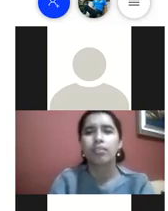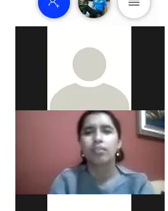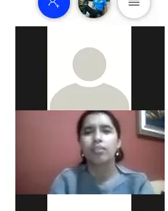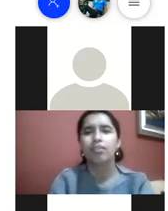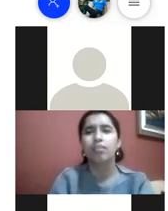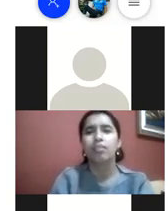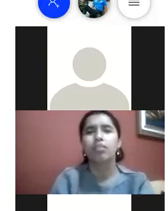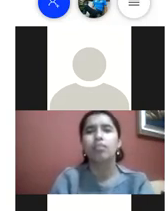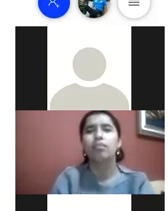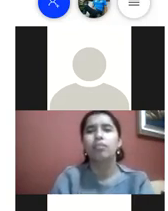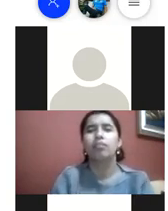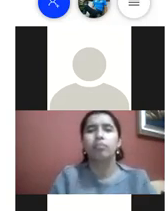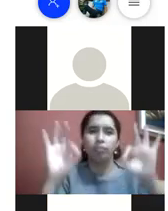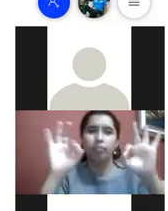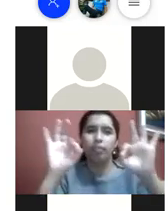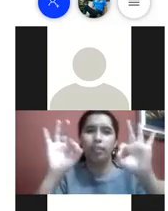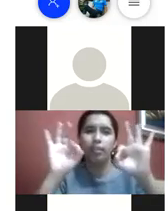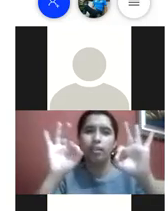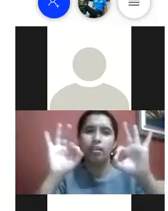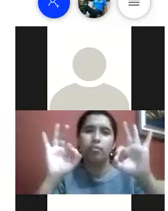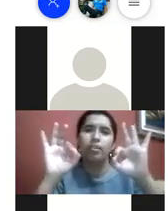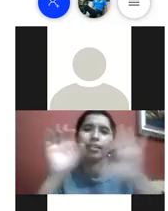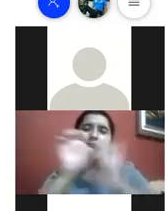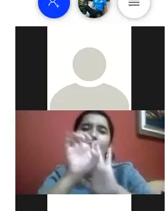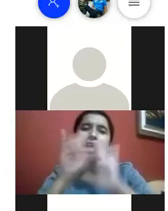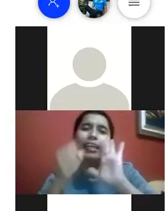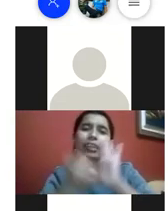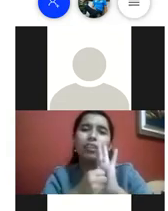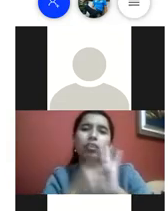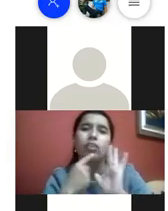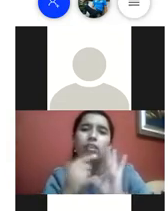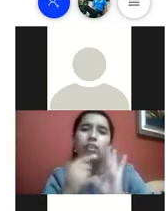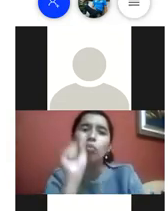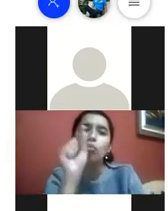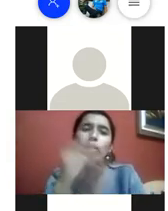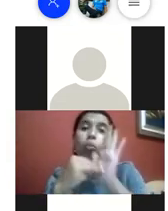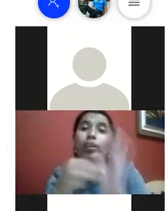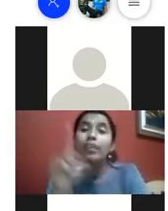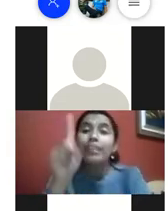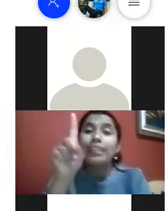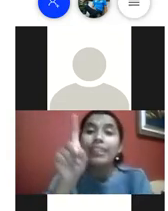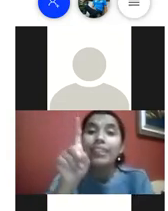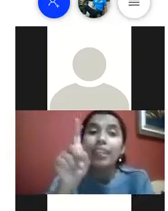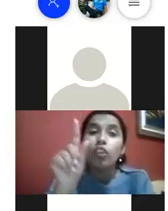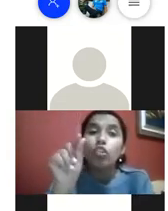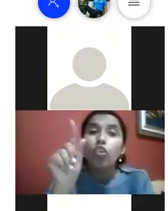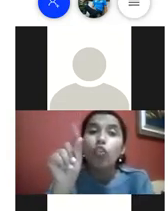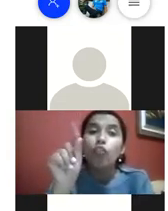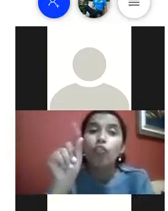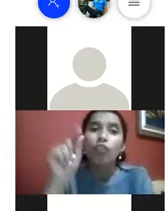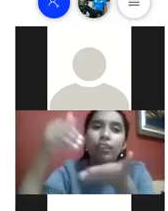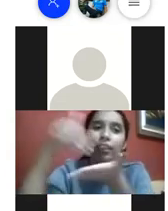Bien, entonces en el ejercicio dice que en una muestra de 120 estudiantes, o sea que N